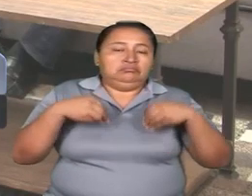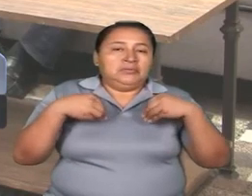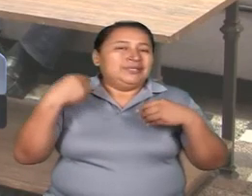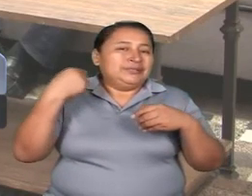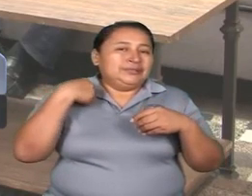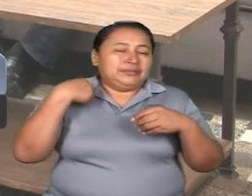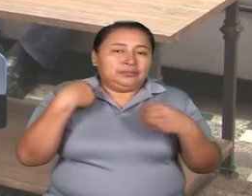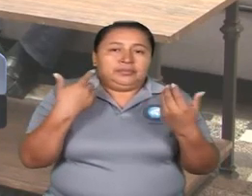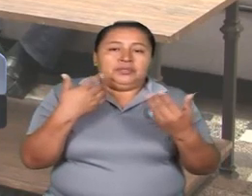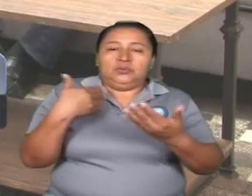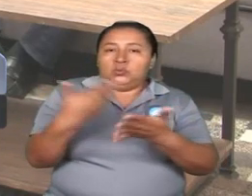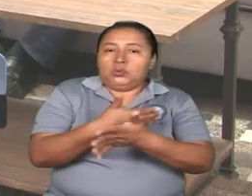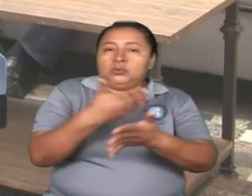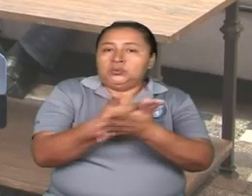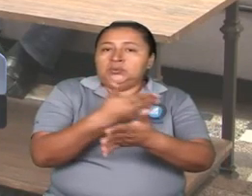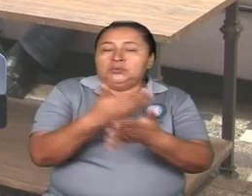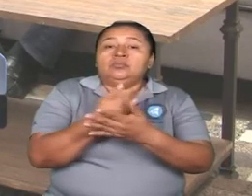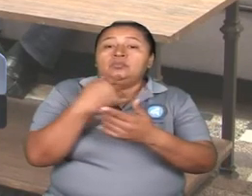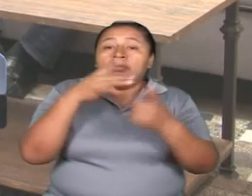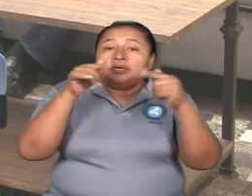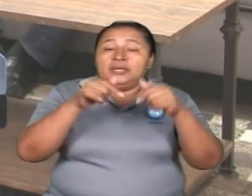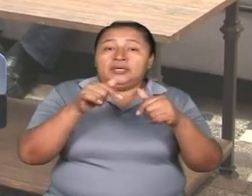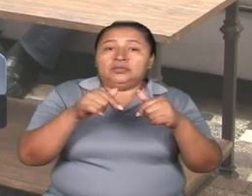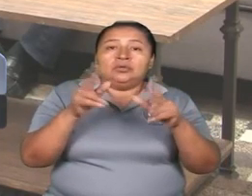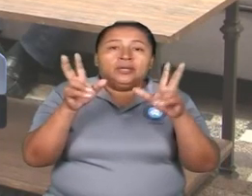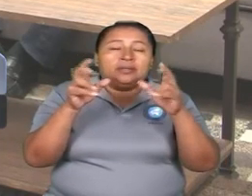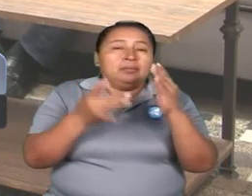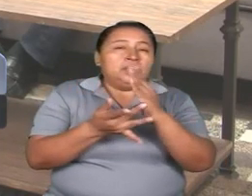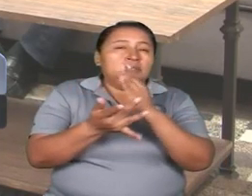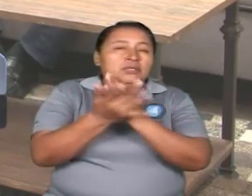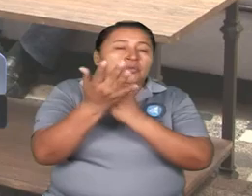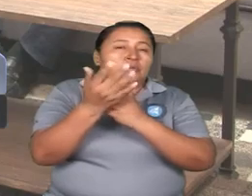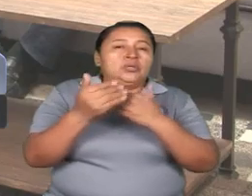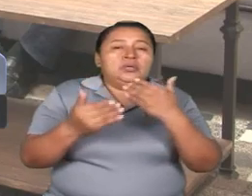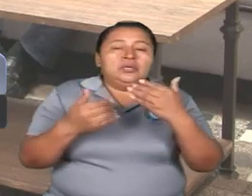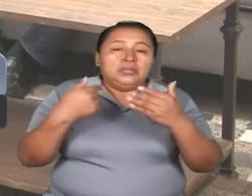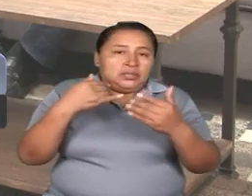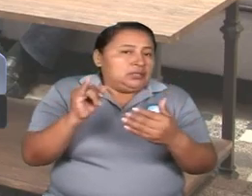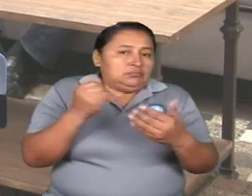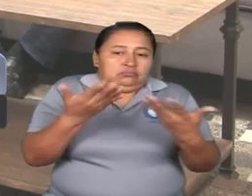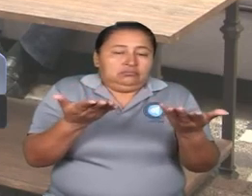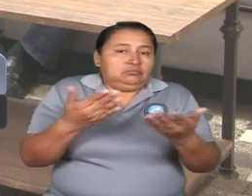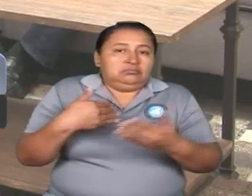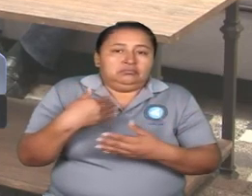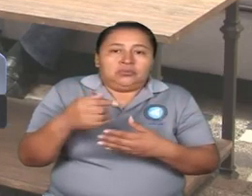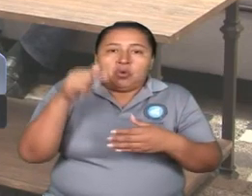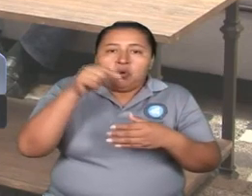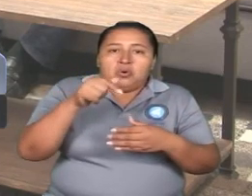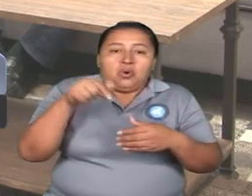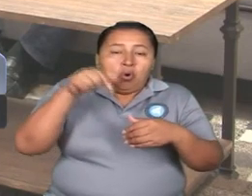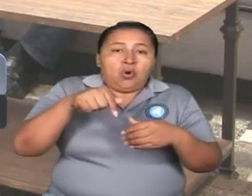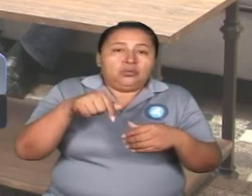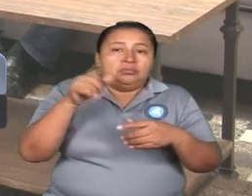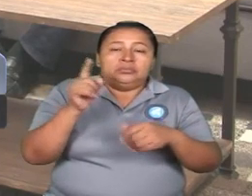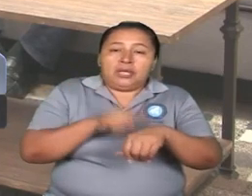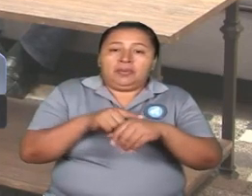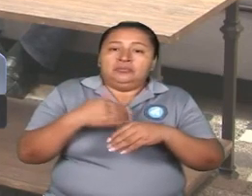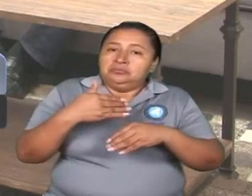siempre, porque, o sea, esto la tecnología es así. Te sirve para un